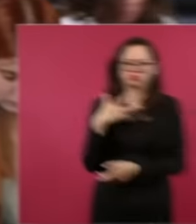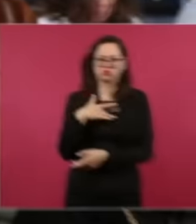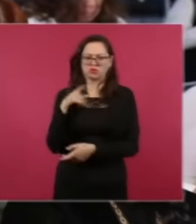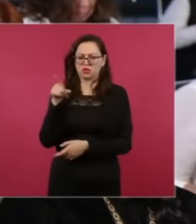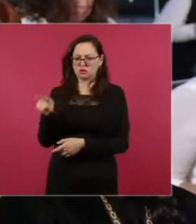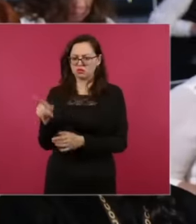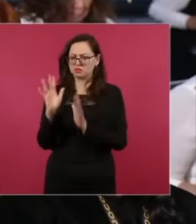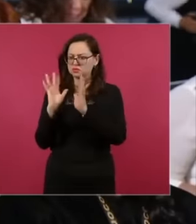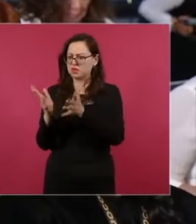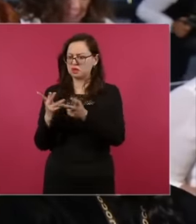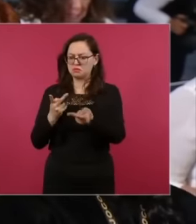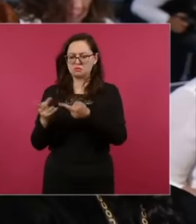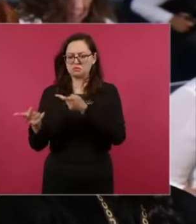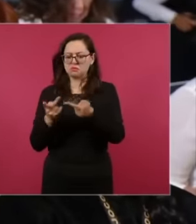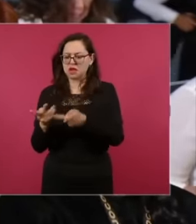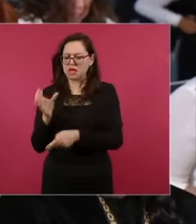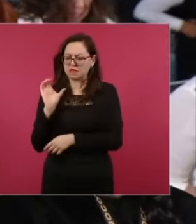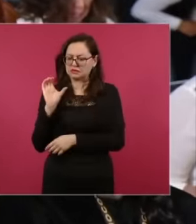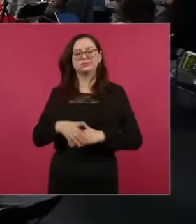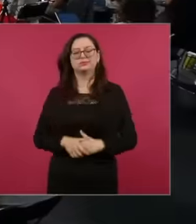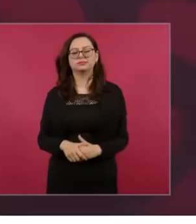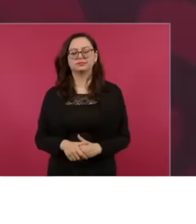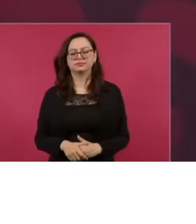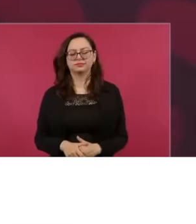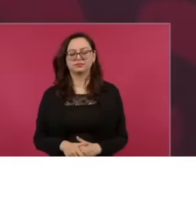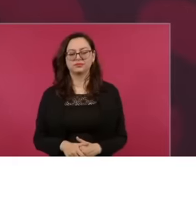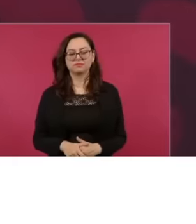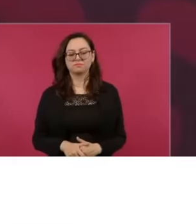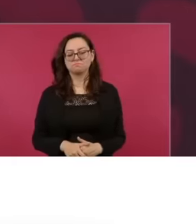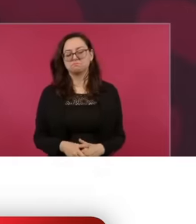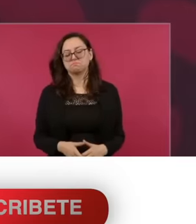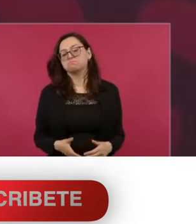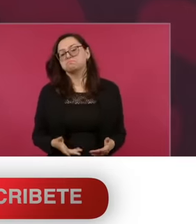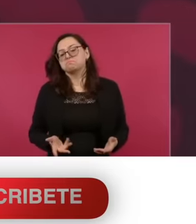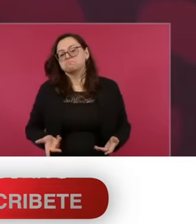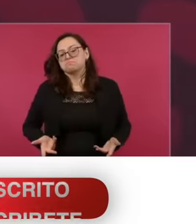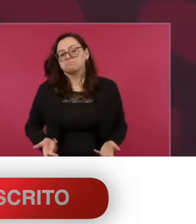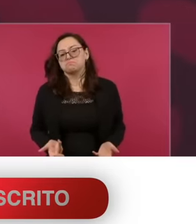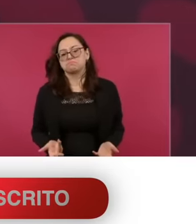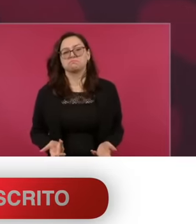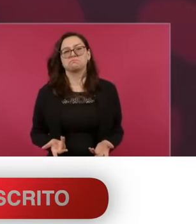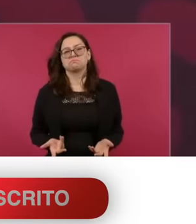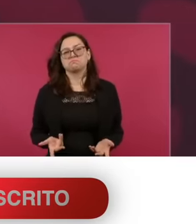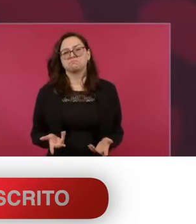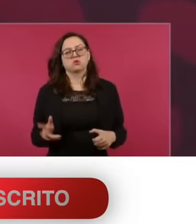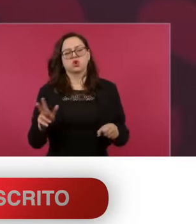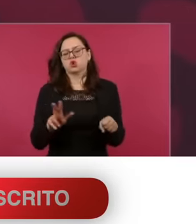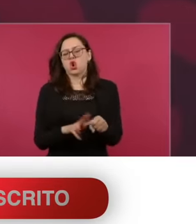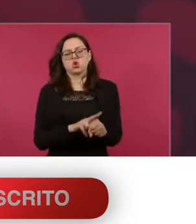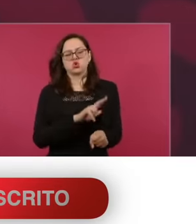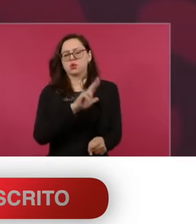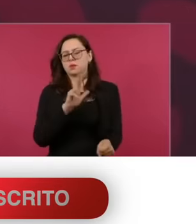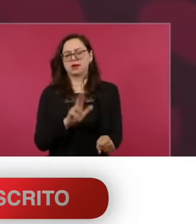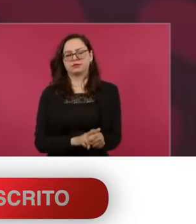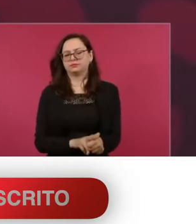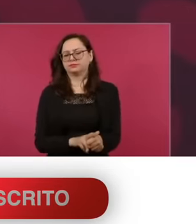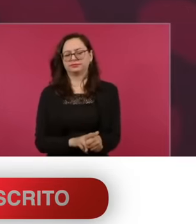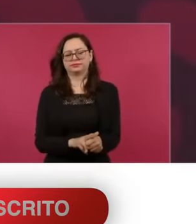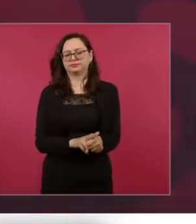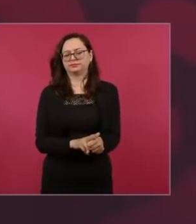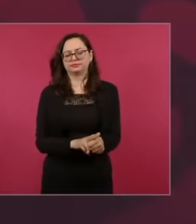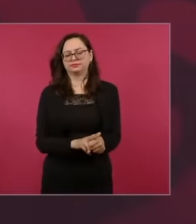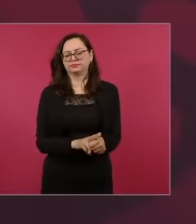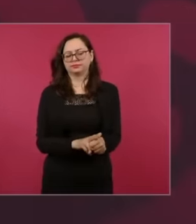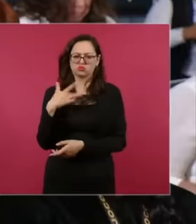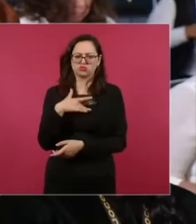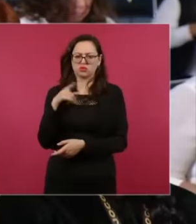otros factores del por qué los mercados se mueven. Veamos este diálogo que se da entre el presidente de México y